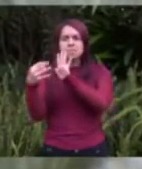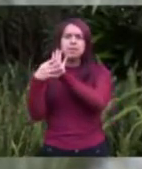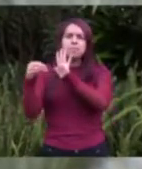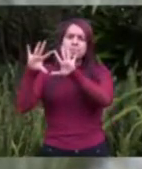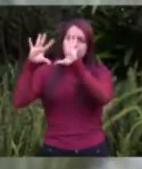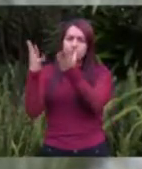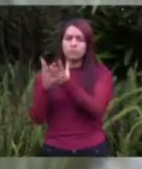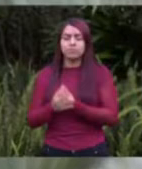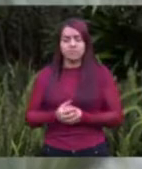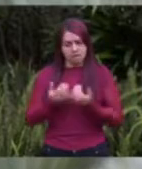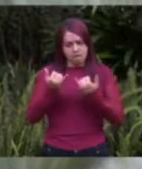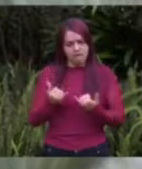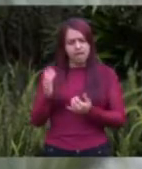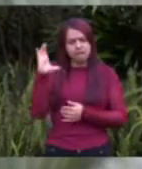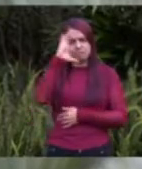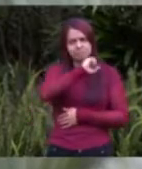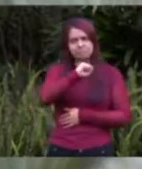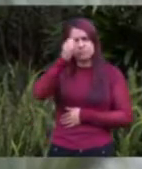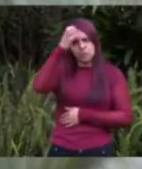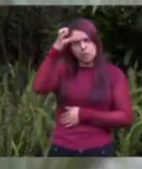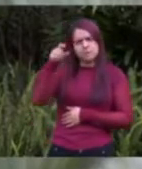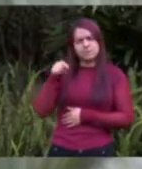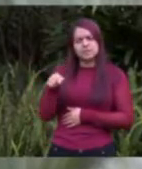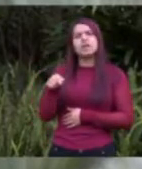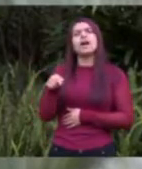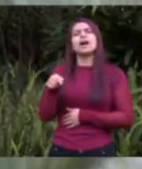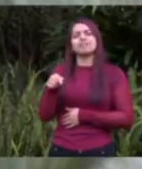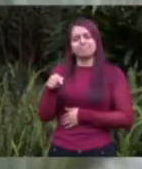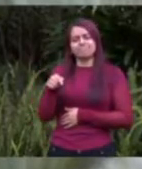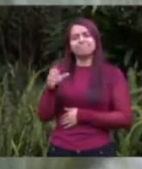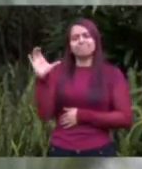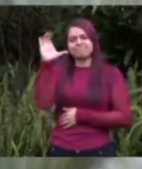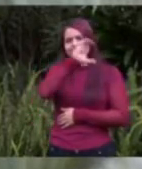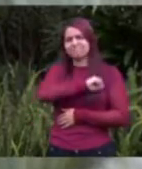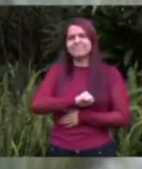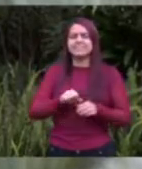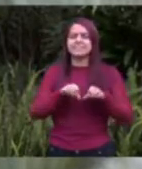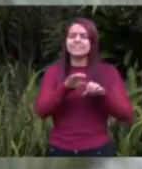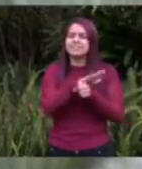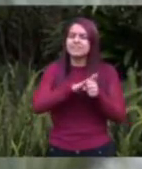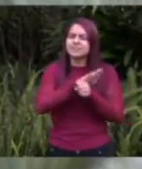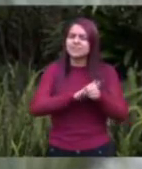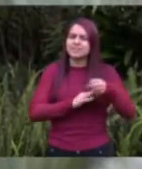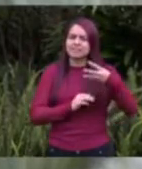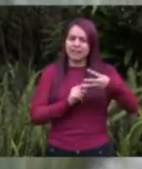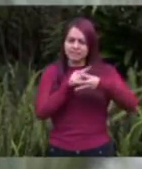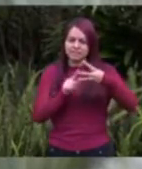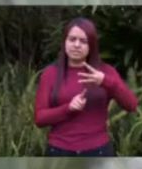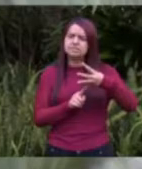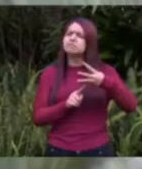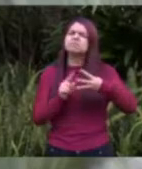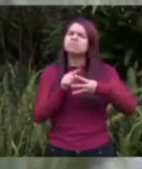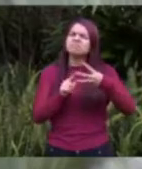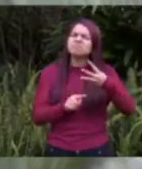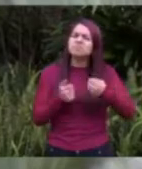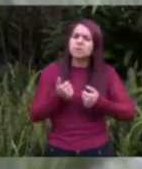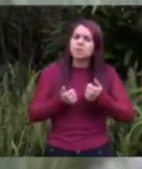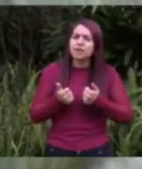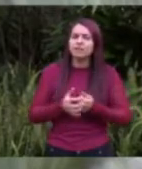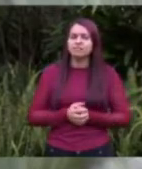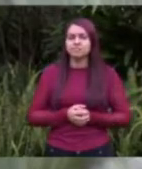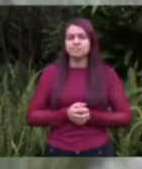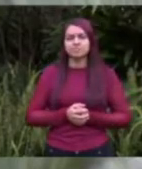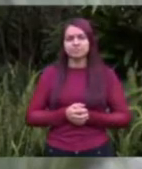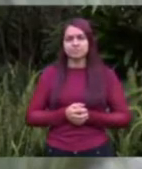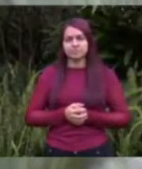concepto se fundamenta esencialmente en tres actos. Actos que tienen que ver con